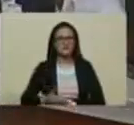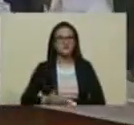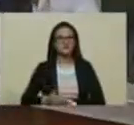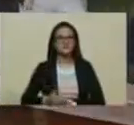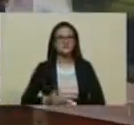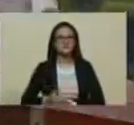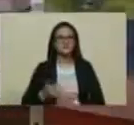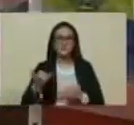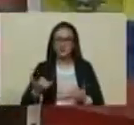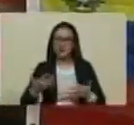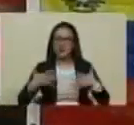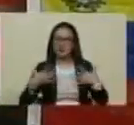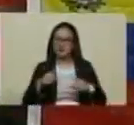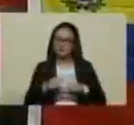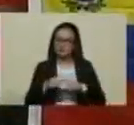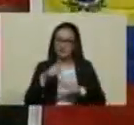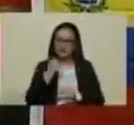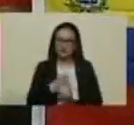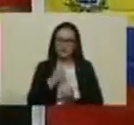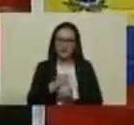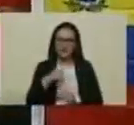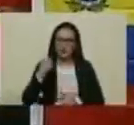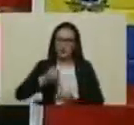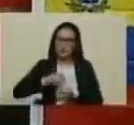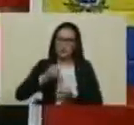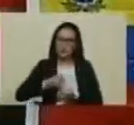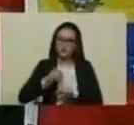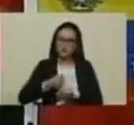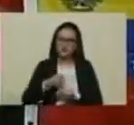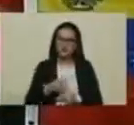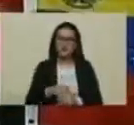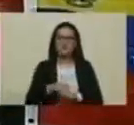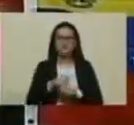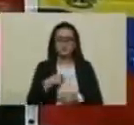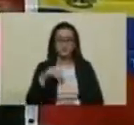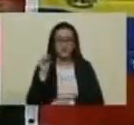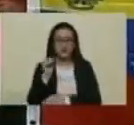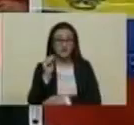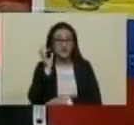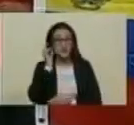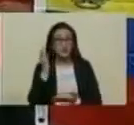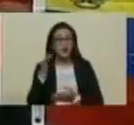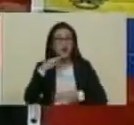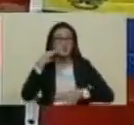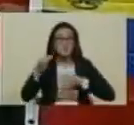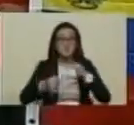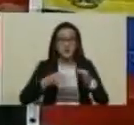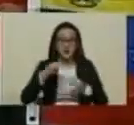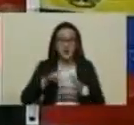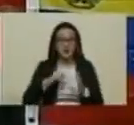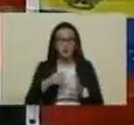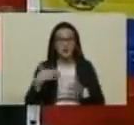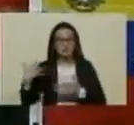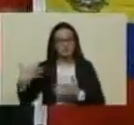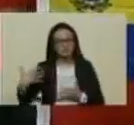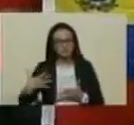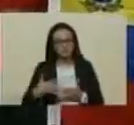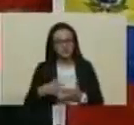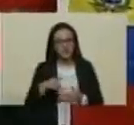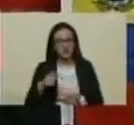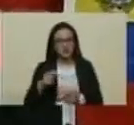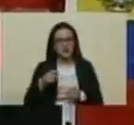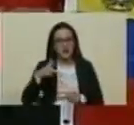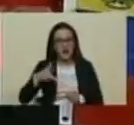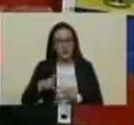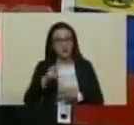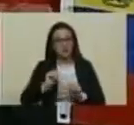bueno, contento, seguimos trabajando en lucha, en batalla de victoria. Le comunicamos a la Chiqui para seguir explicándole cómo venimos desarrollando esta inauguración